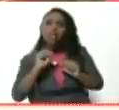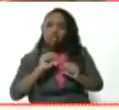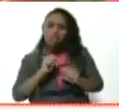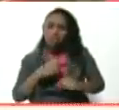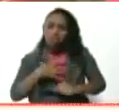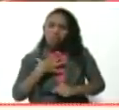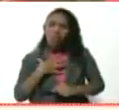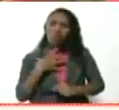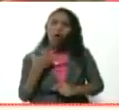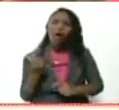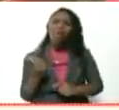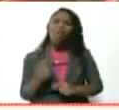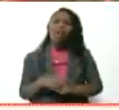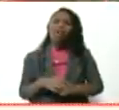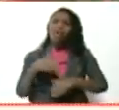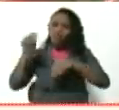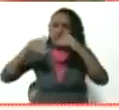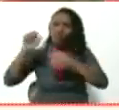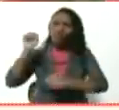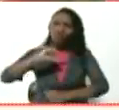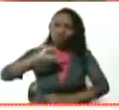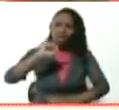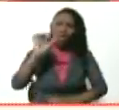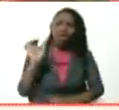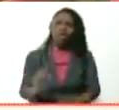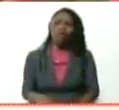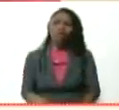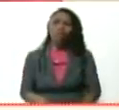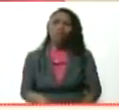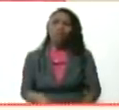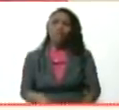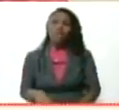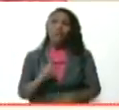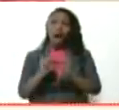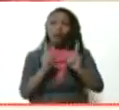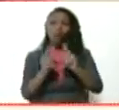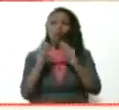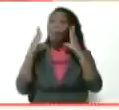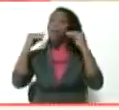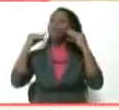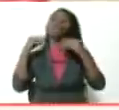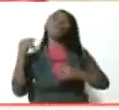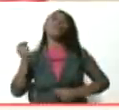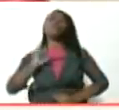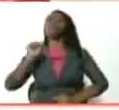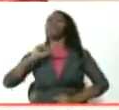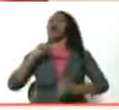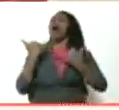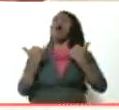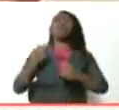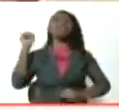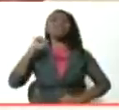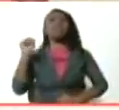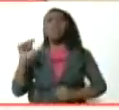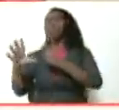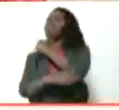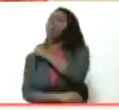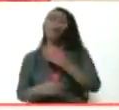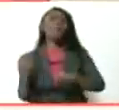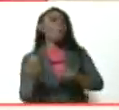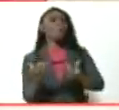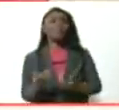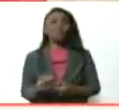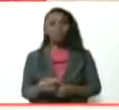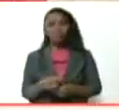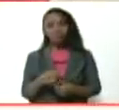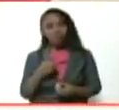votar. Claro que sí. Y salen unos expertos a decir, ahora sí nos van a hacer trampa. Pero bueno, ¿y cómo? ¿Y no hay que les hacemos